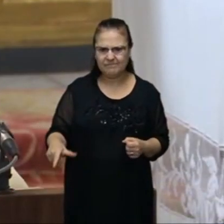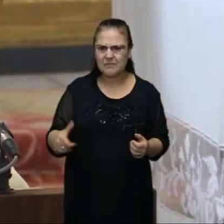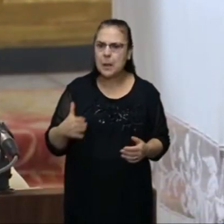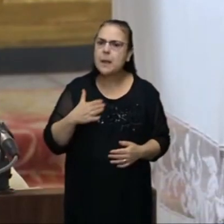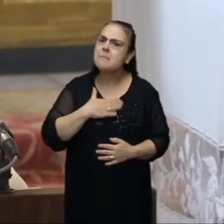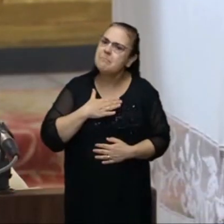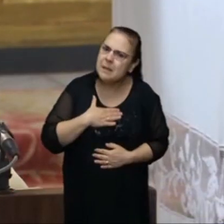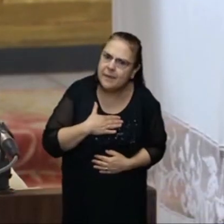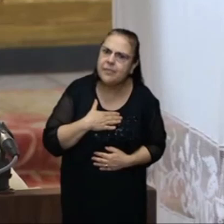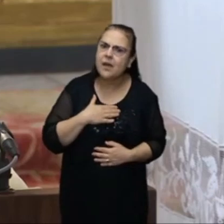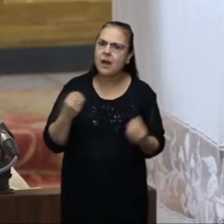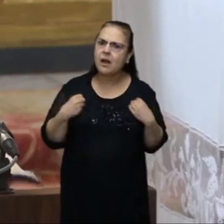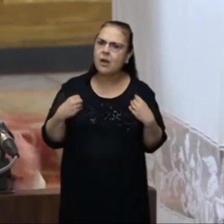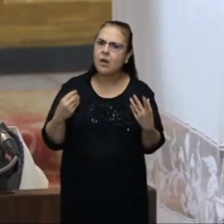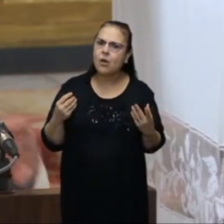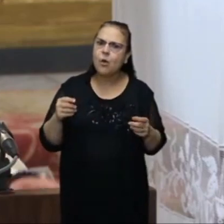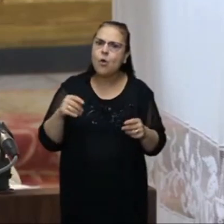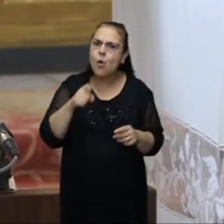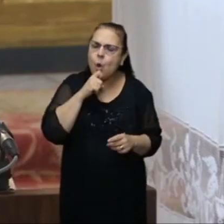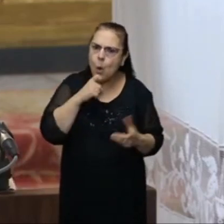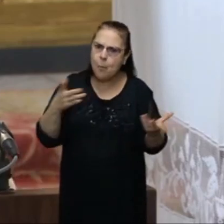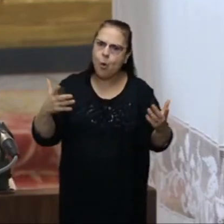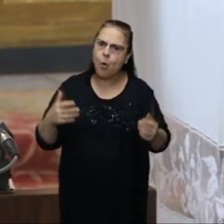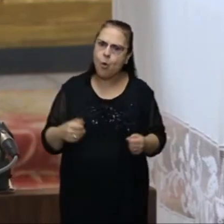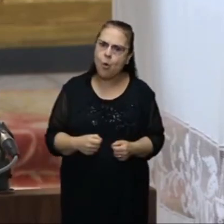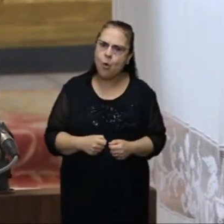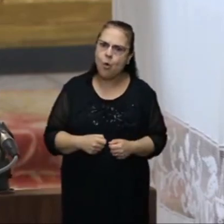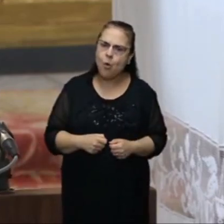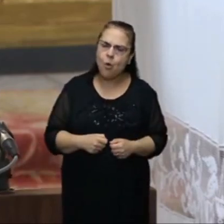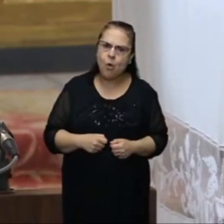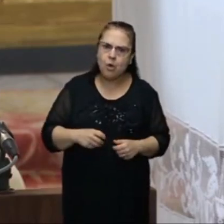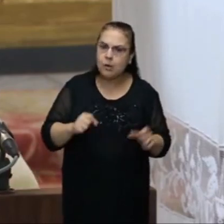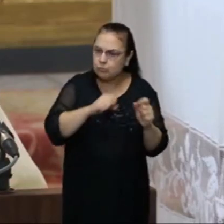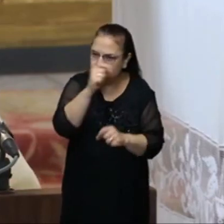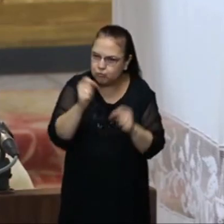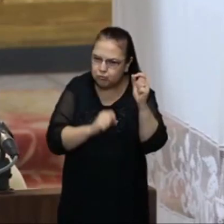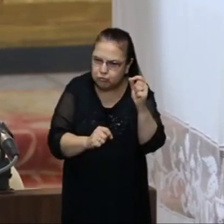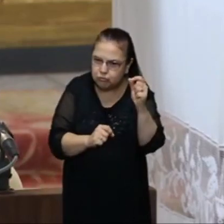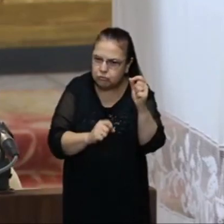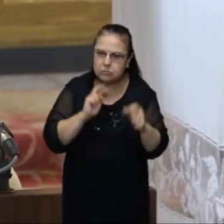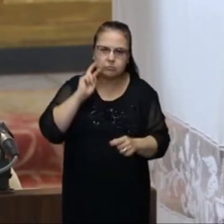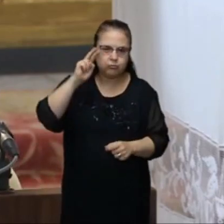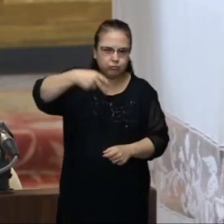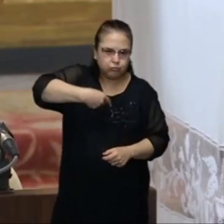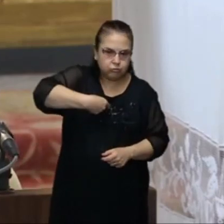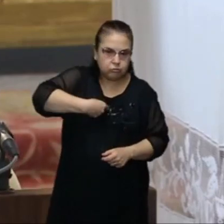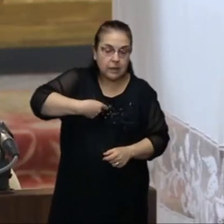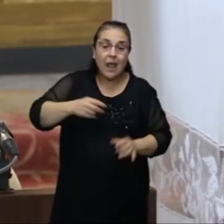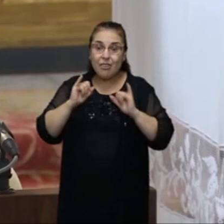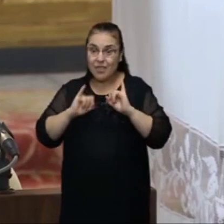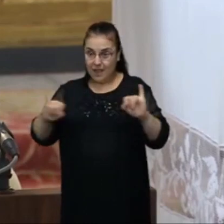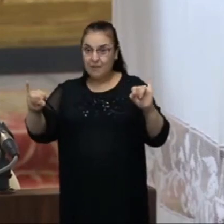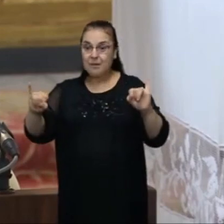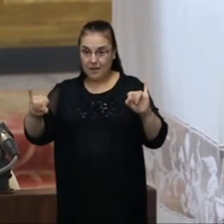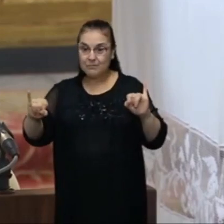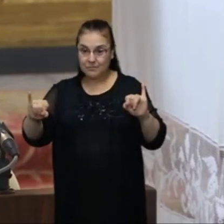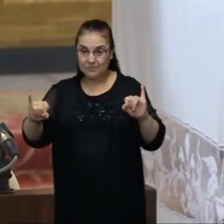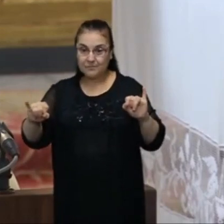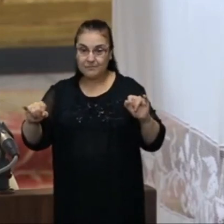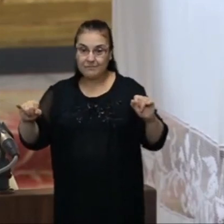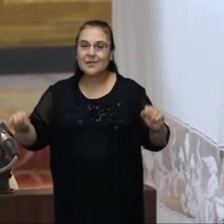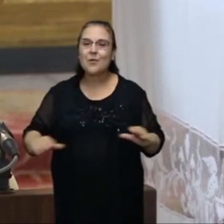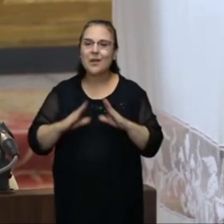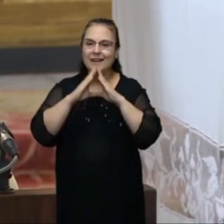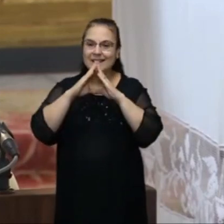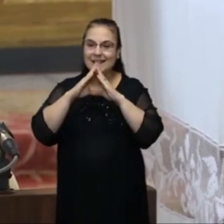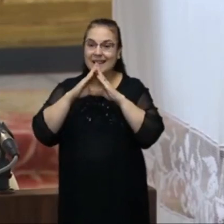vida? Mi vida es gratitud. Mira, ahora estamos viviendo y celebrando la celebración eucarística. ¿Qué es Eucaristía? Es